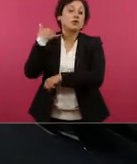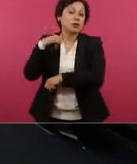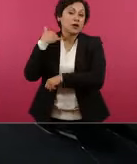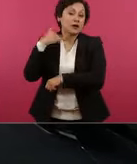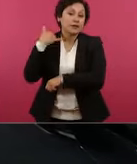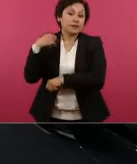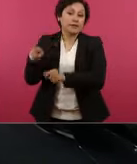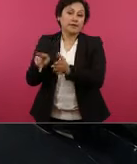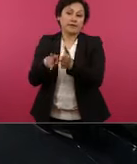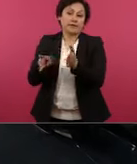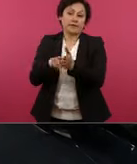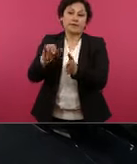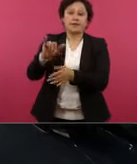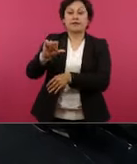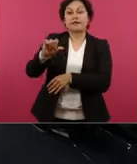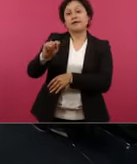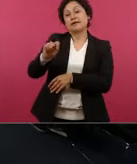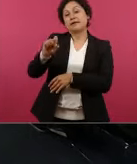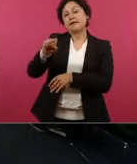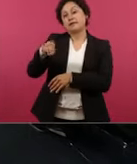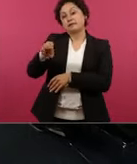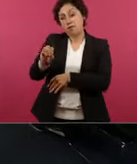el Diario del Istmo,